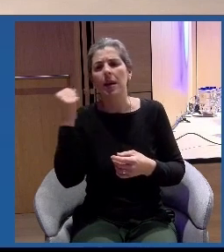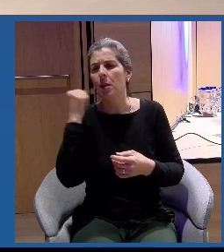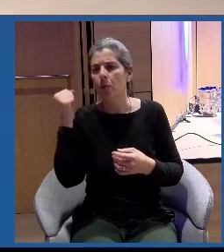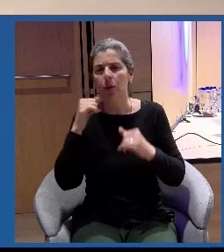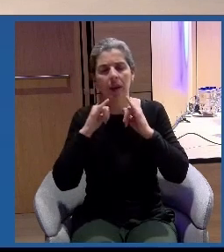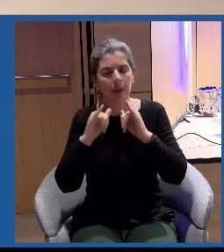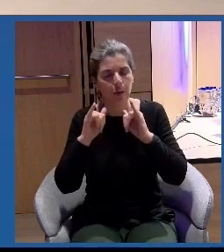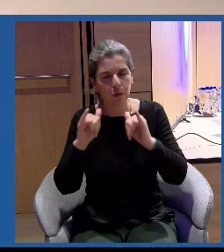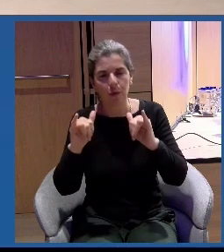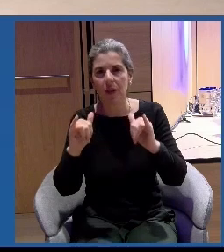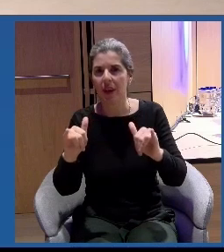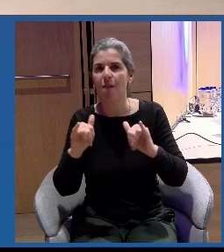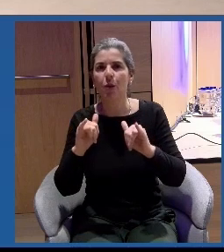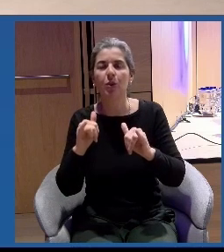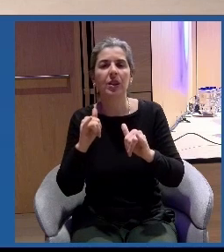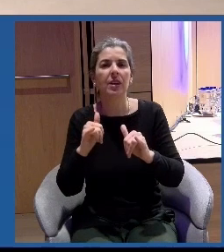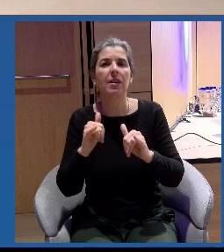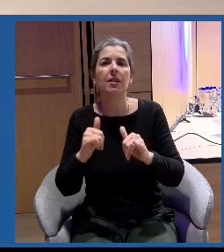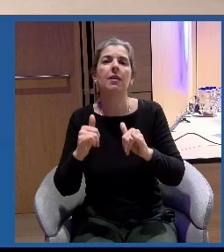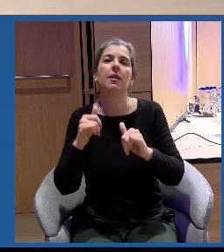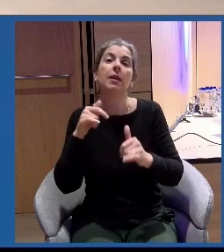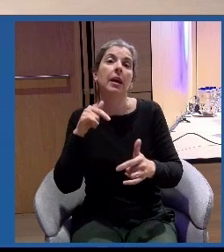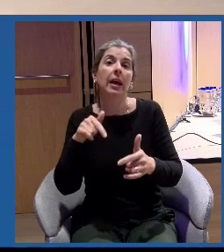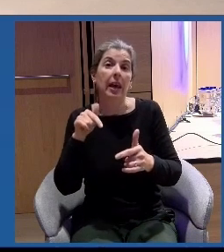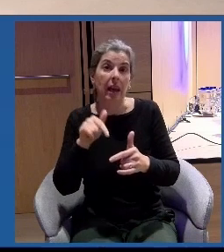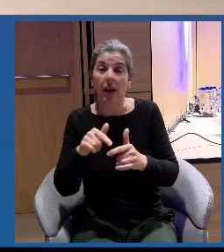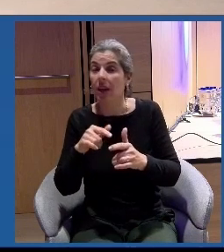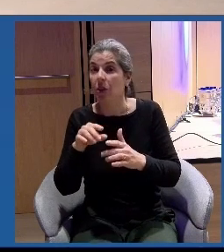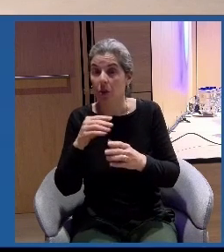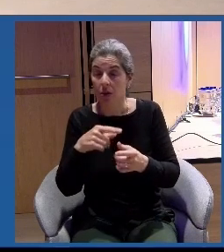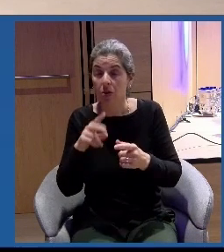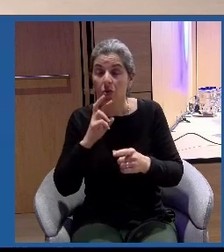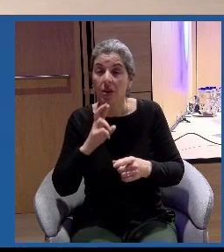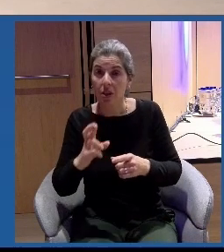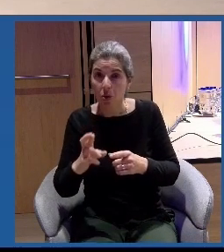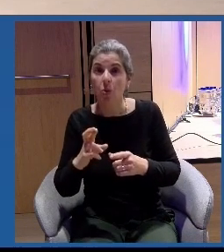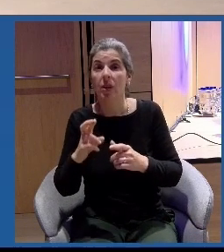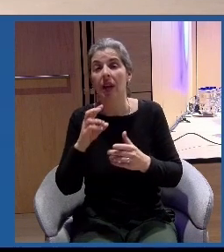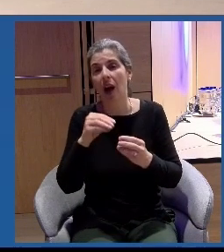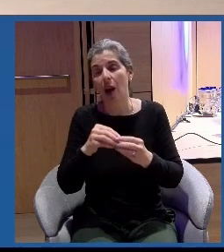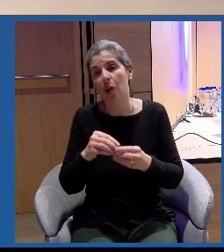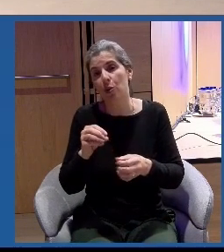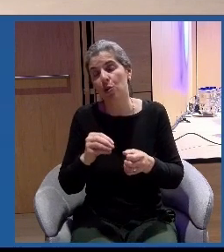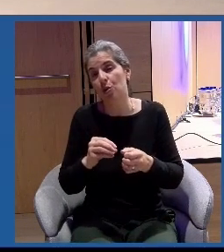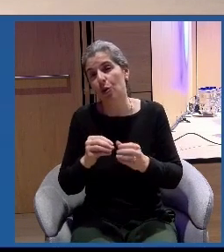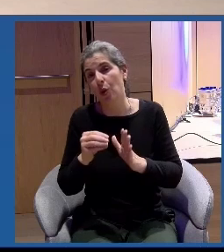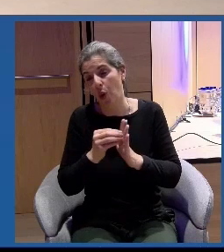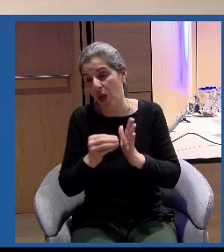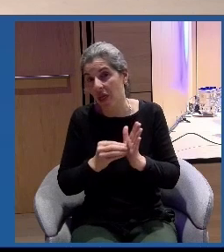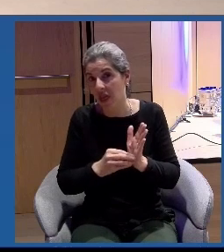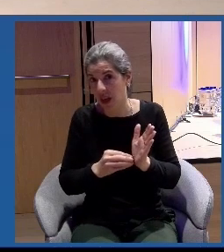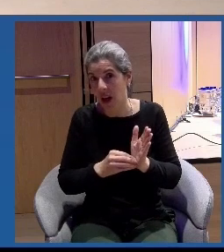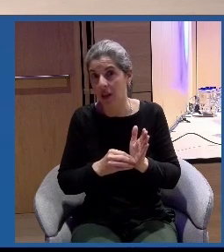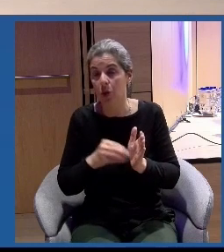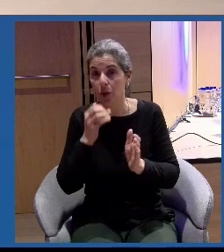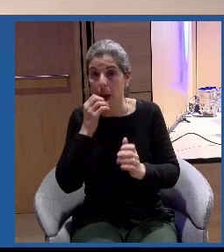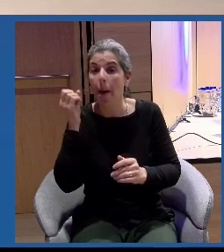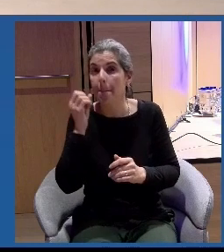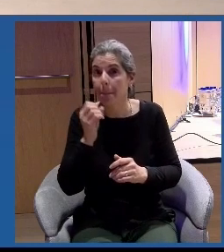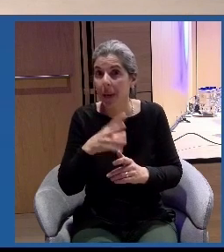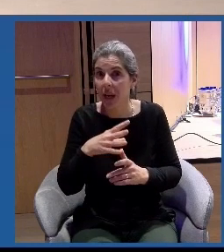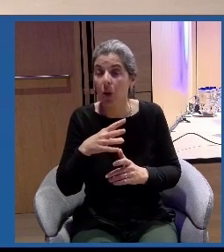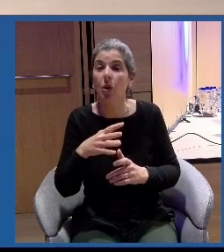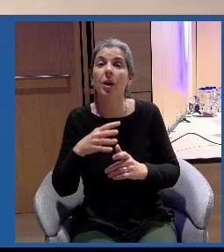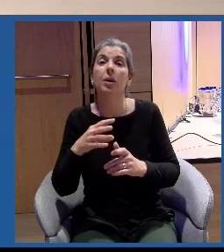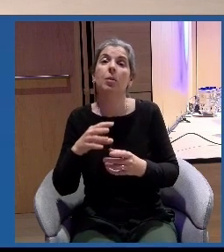la voluntariedad, digamos, de los organismos, que entre una y otra edición ya mejoramos un 34% del nivel de respuesta de los